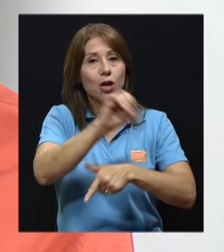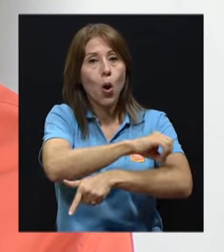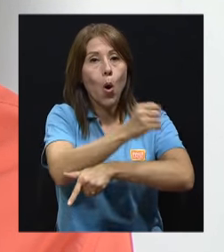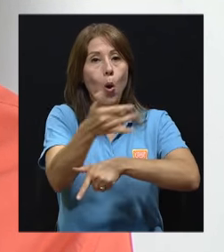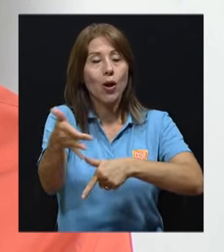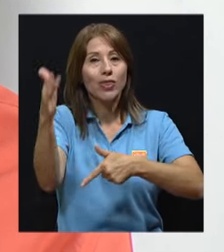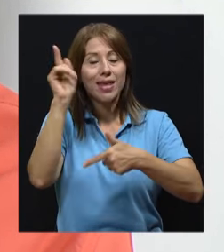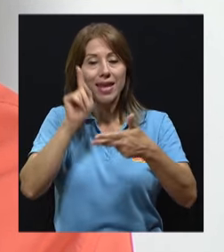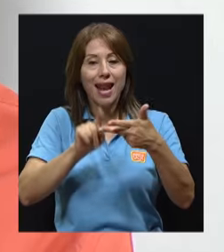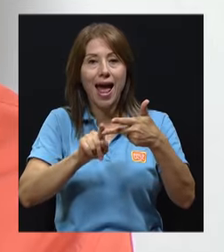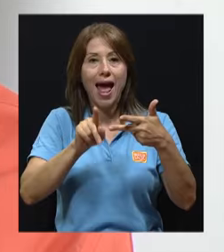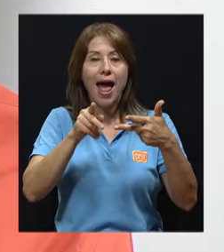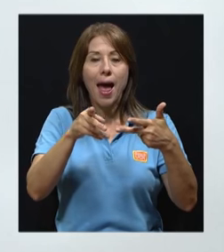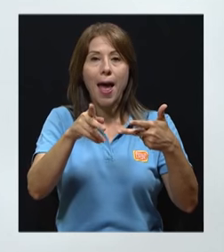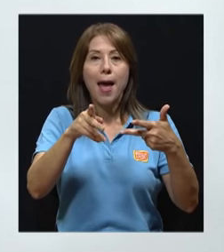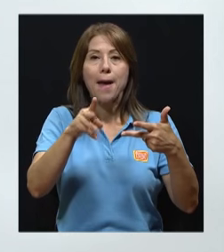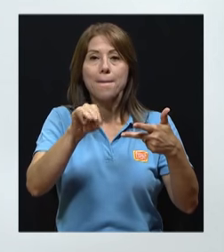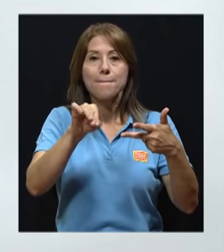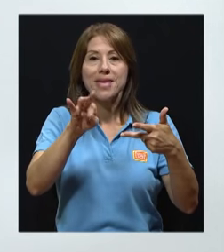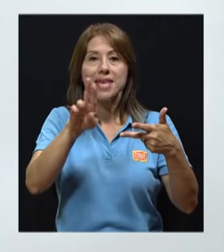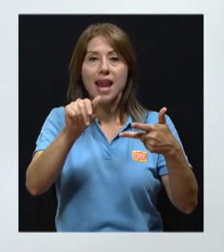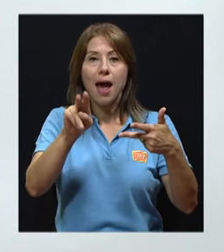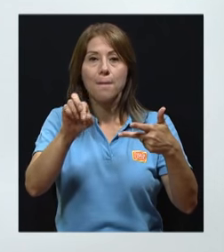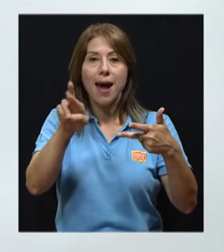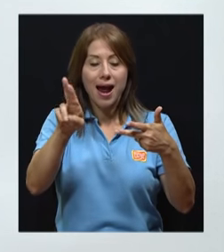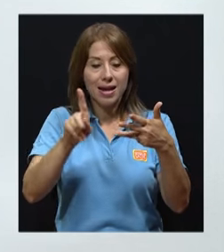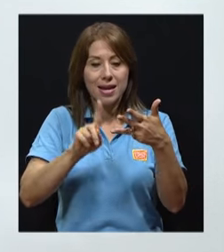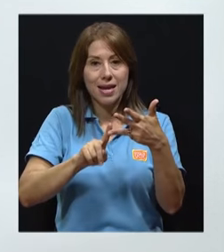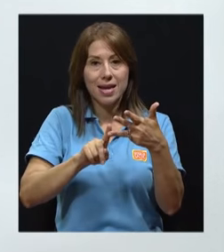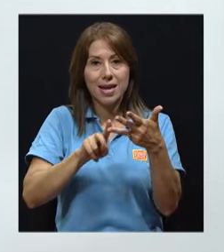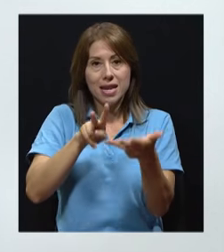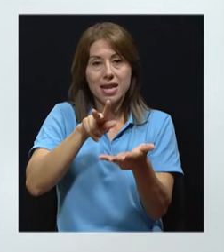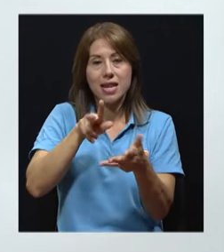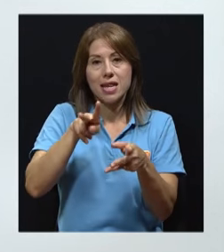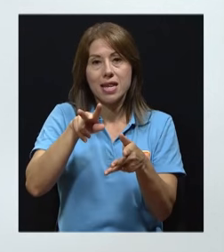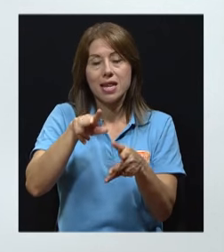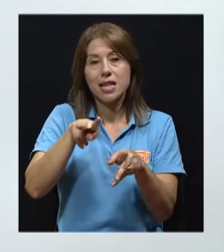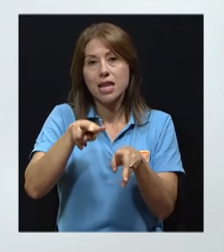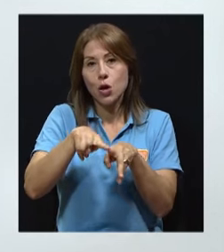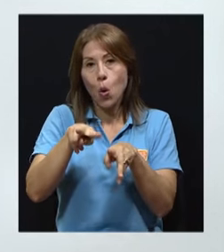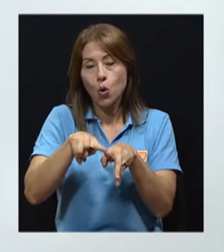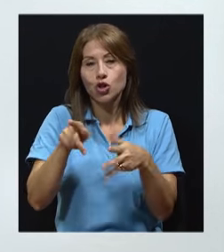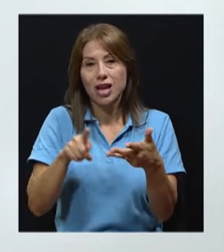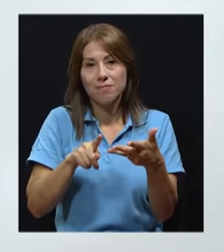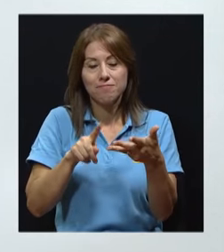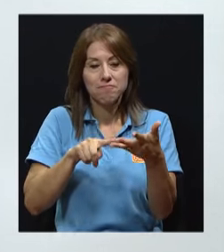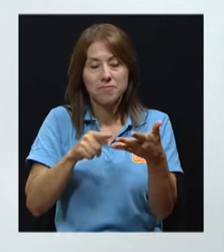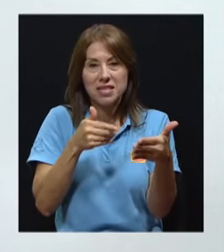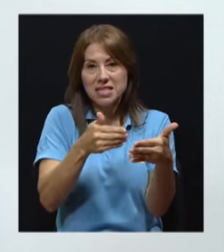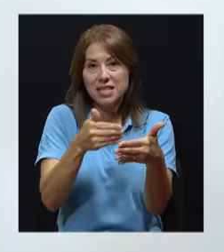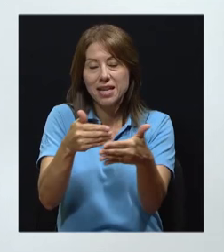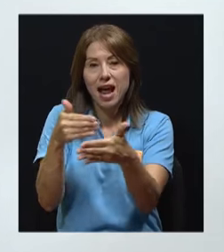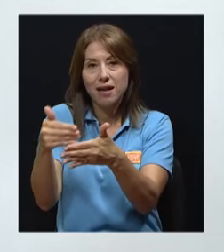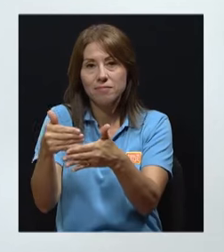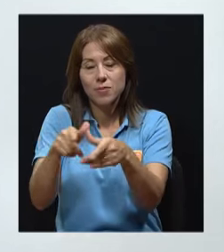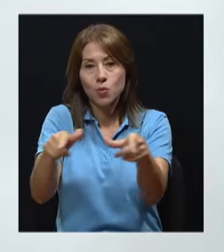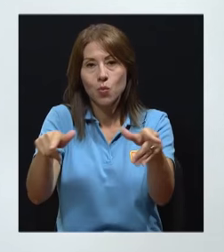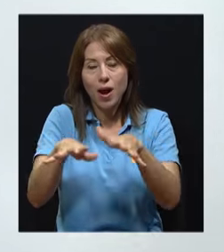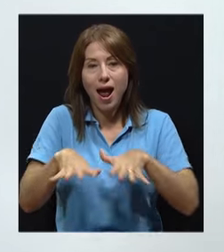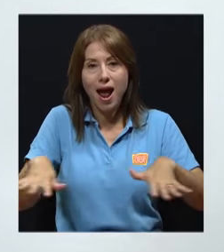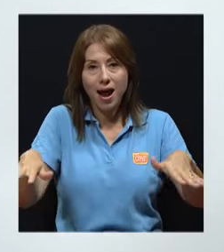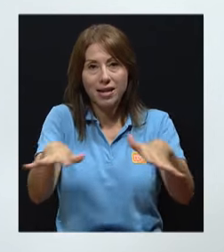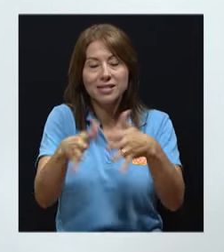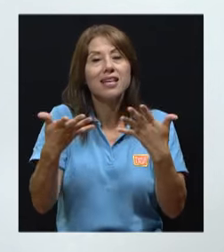en Miramar y ahora en nicoya específicamente y lugares aledaños